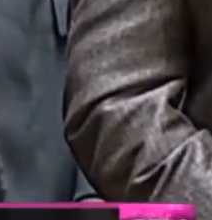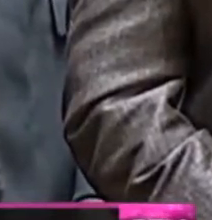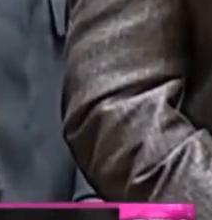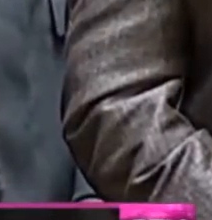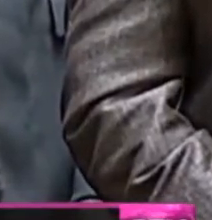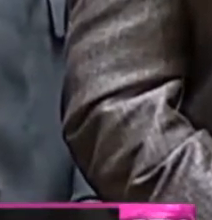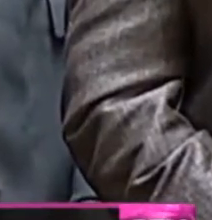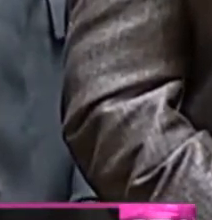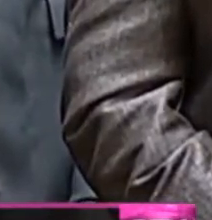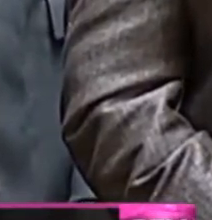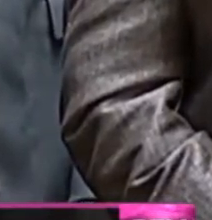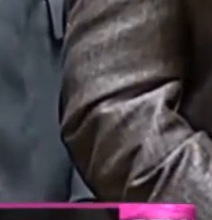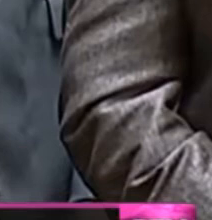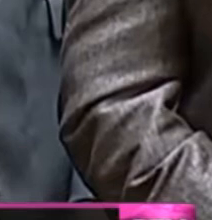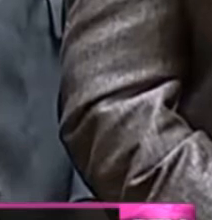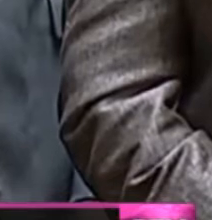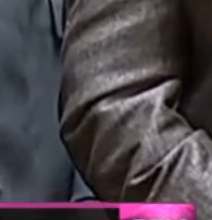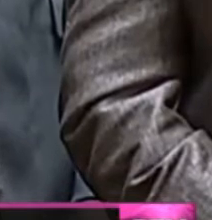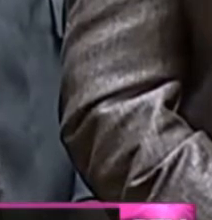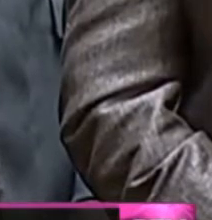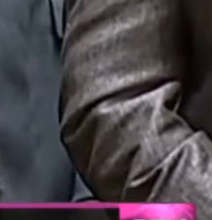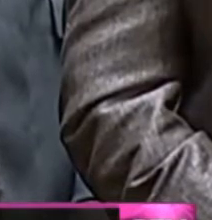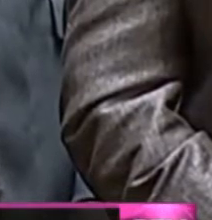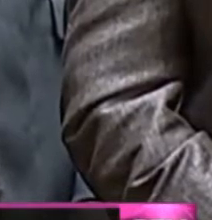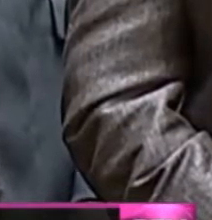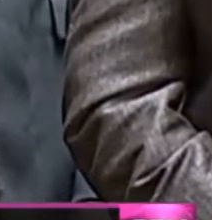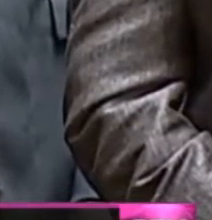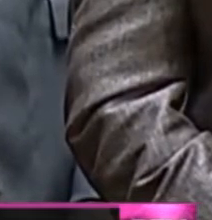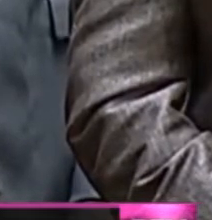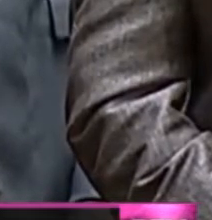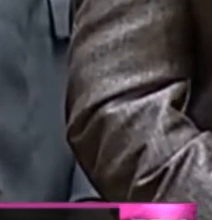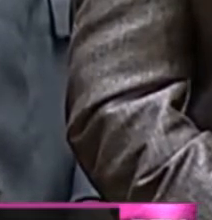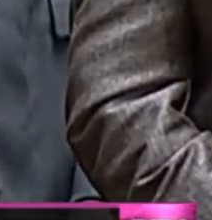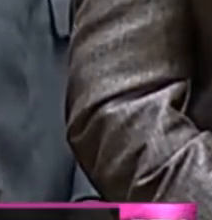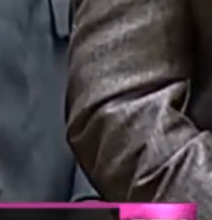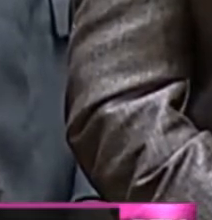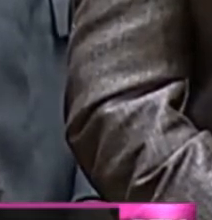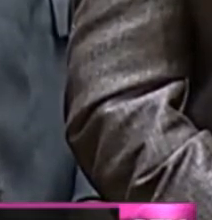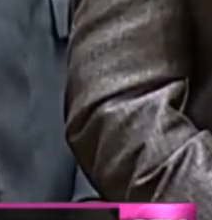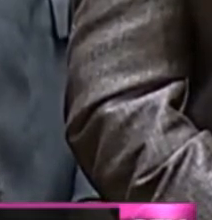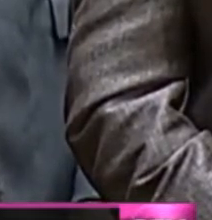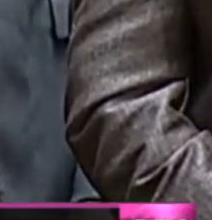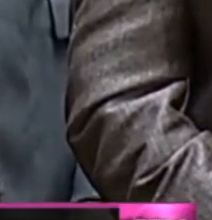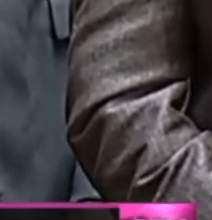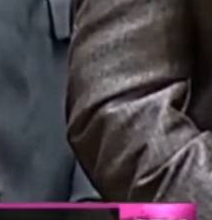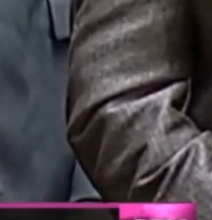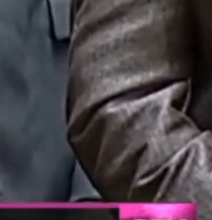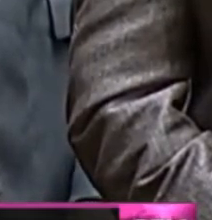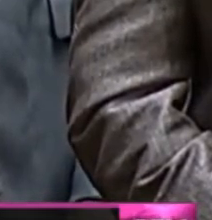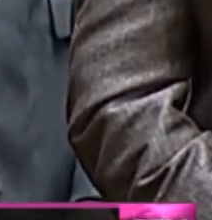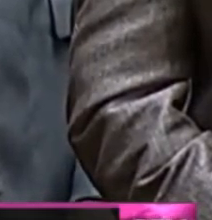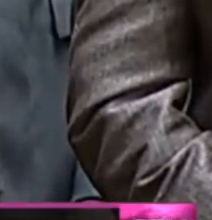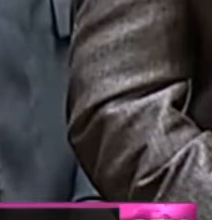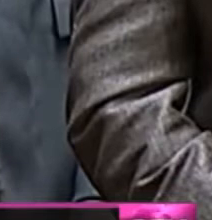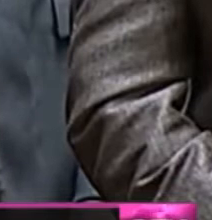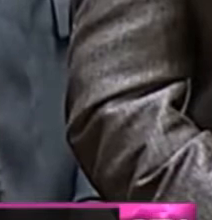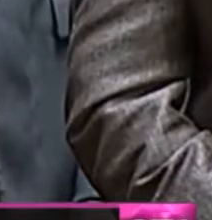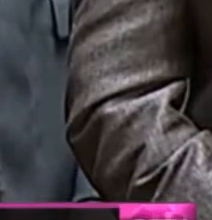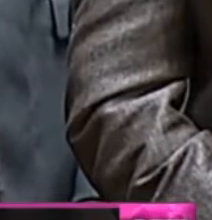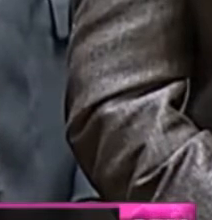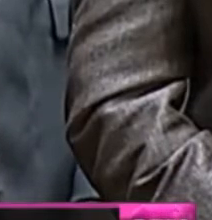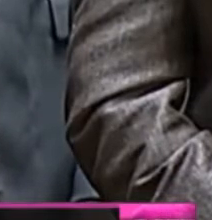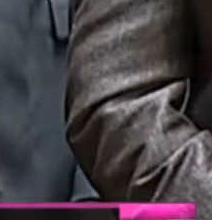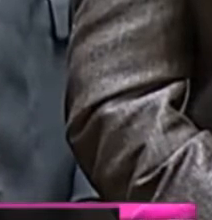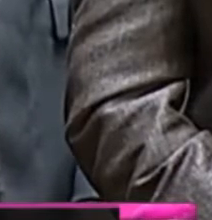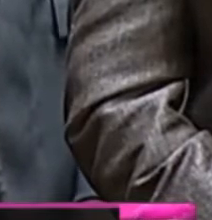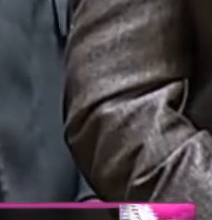o ataba, jaramiño, y miani, o paite, cua, lucha contra el narcotráfico, ya poba, llenaron neta, o paite, cua, droga, y ya poareta, andiba, ecuaño, cuareta, baite, teco, y